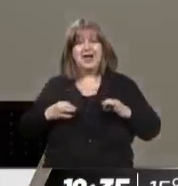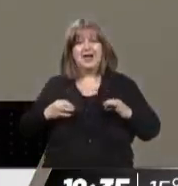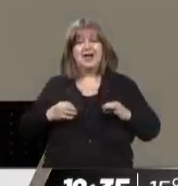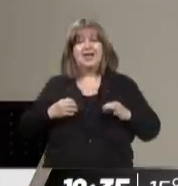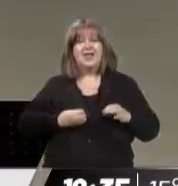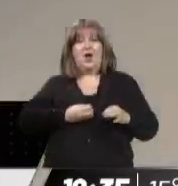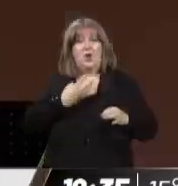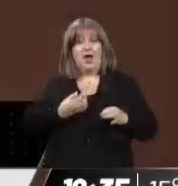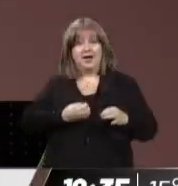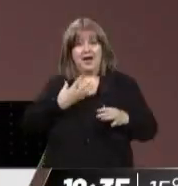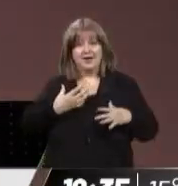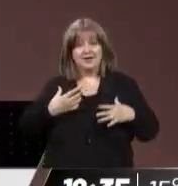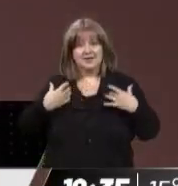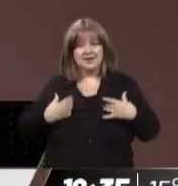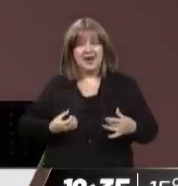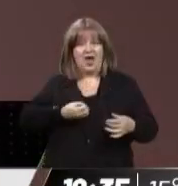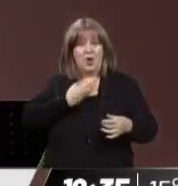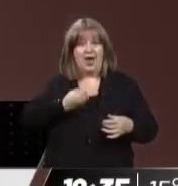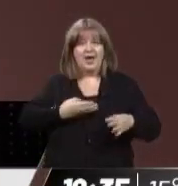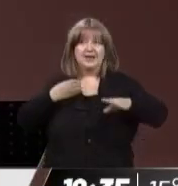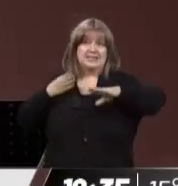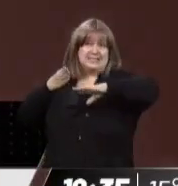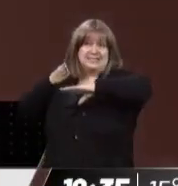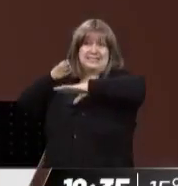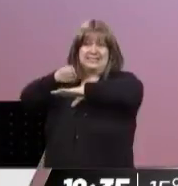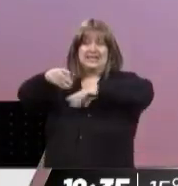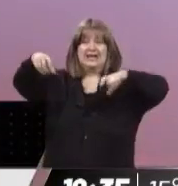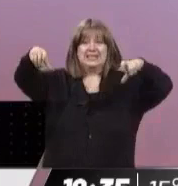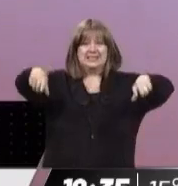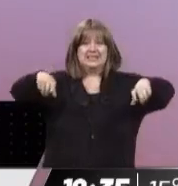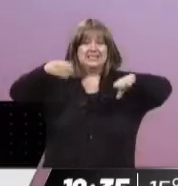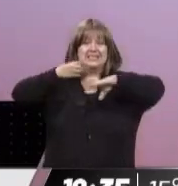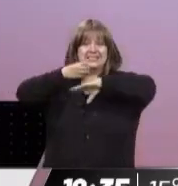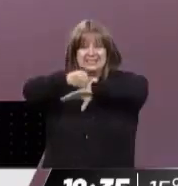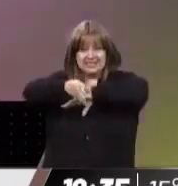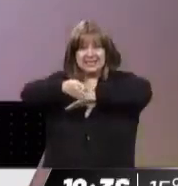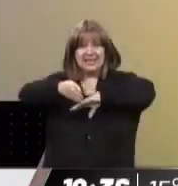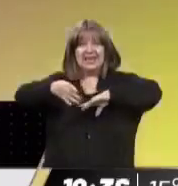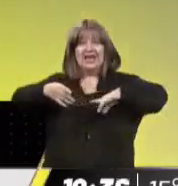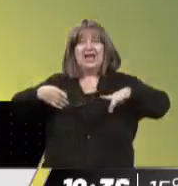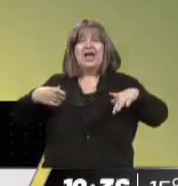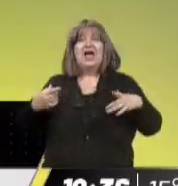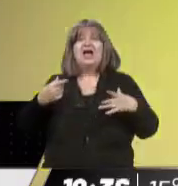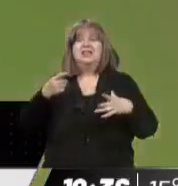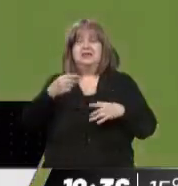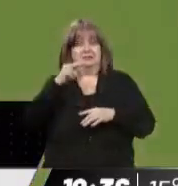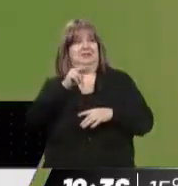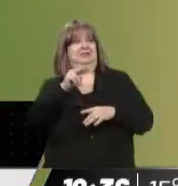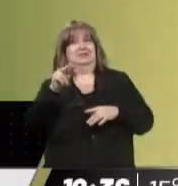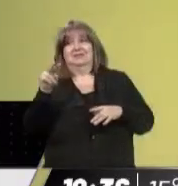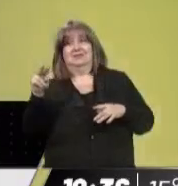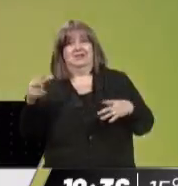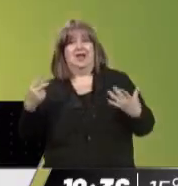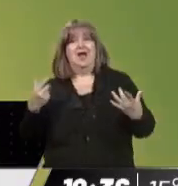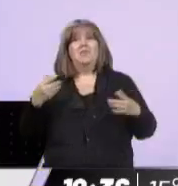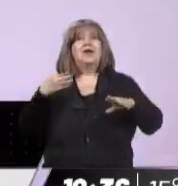Huracán Las Heras, con la camiseta del Globo Mendocino. Y está del otro lado. No, y aparte copó toda la atención de los medios,